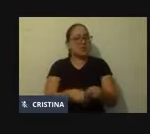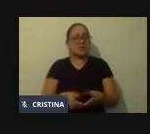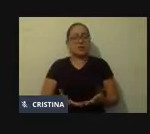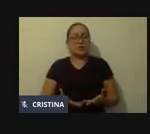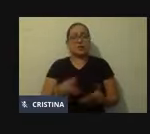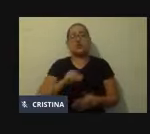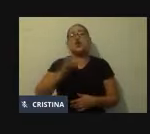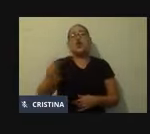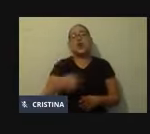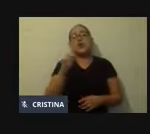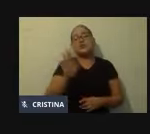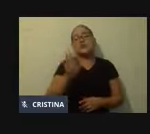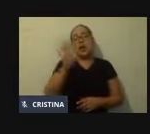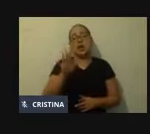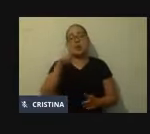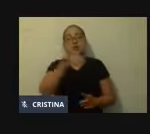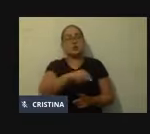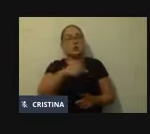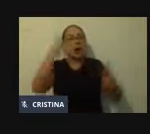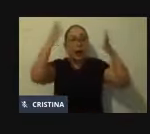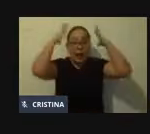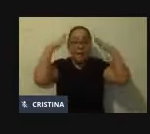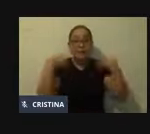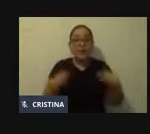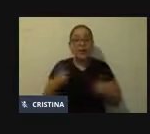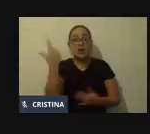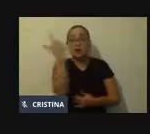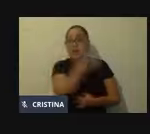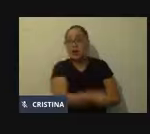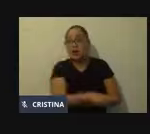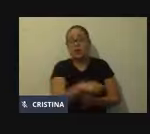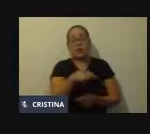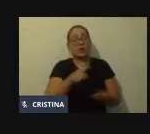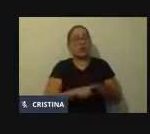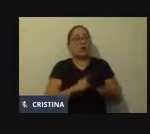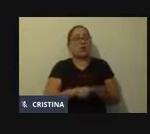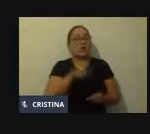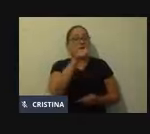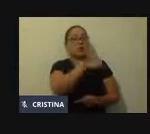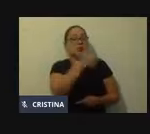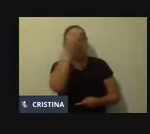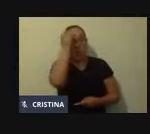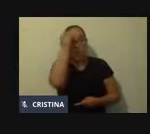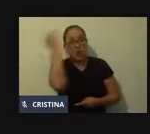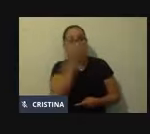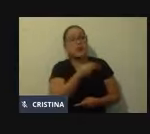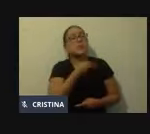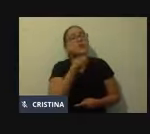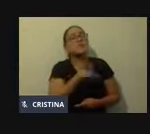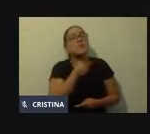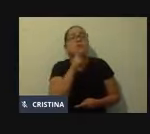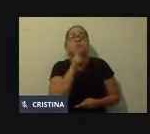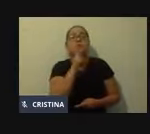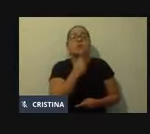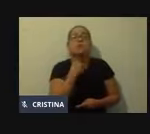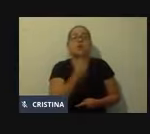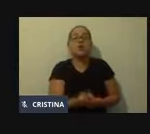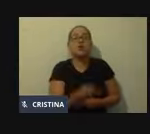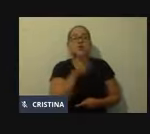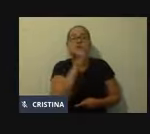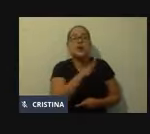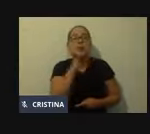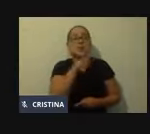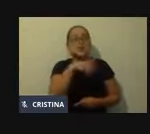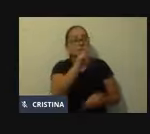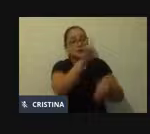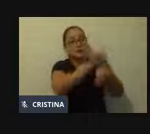te digan que qué feo está tu pelo, te vaya a matar, o que qué horrible hablas, pero cuando te lo dicen diario, diario,